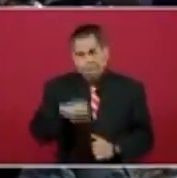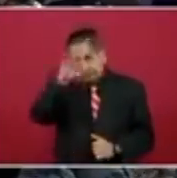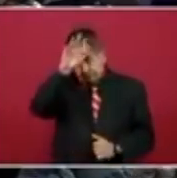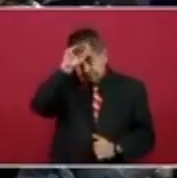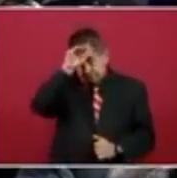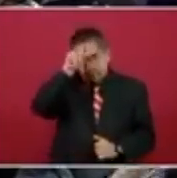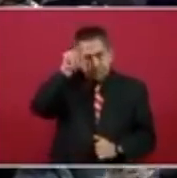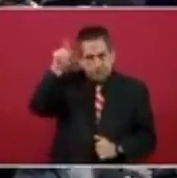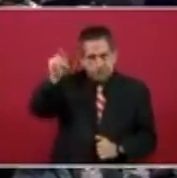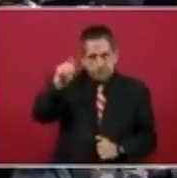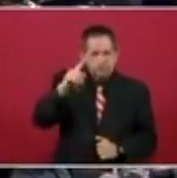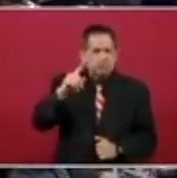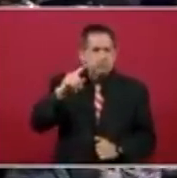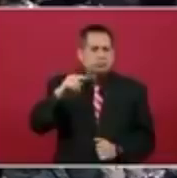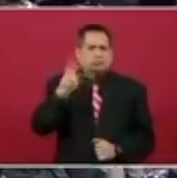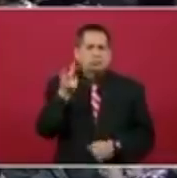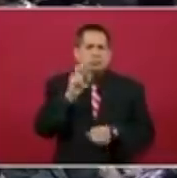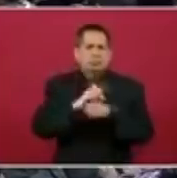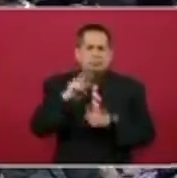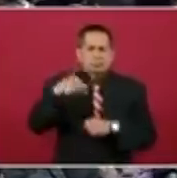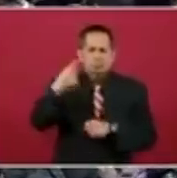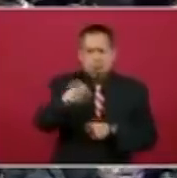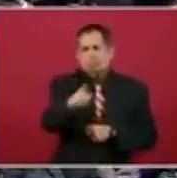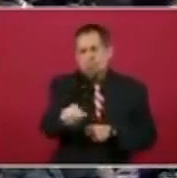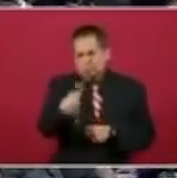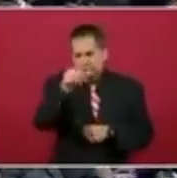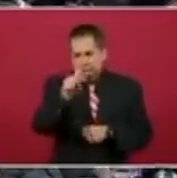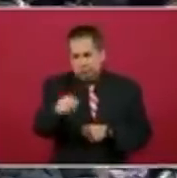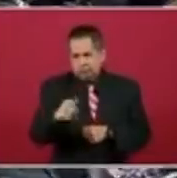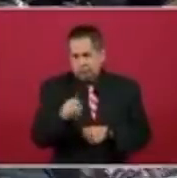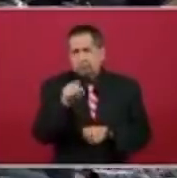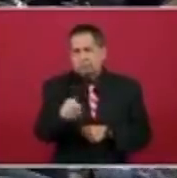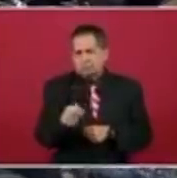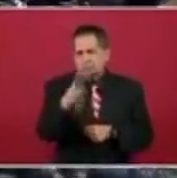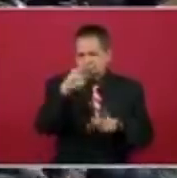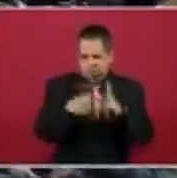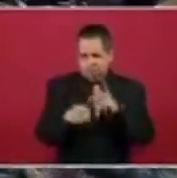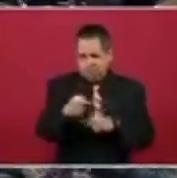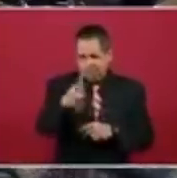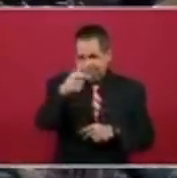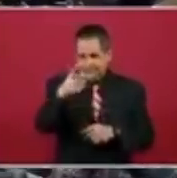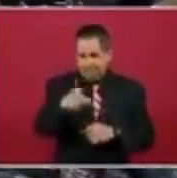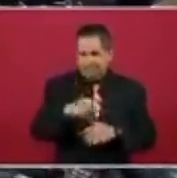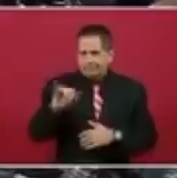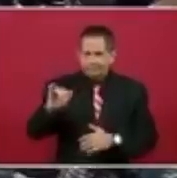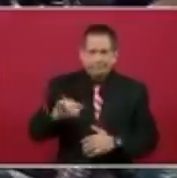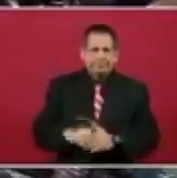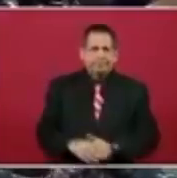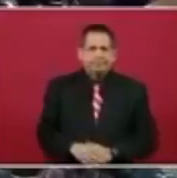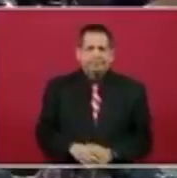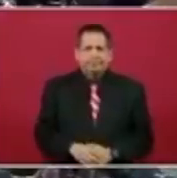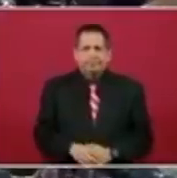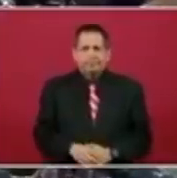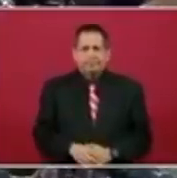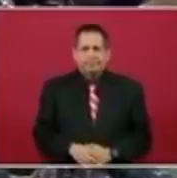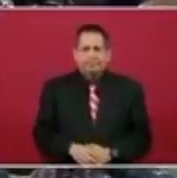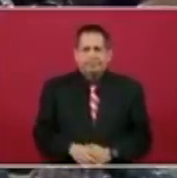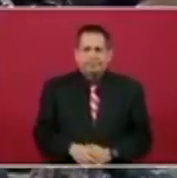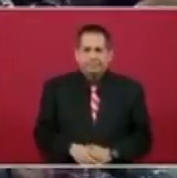Monterrey. O pasado mañana. Y tú empiezas. Sí. También.